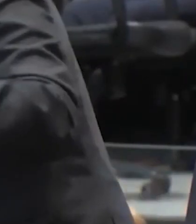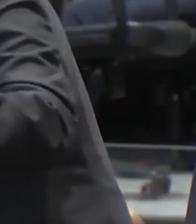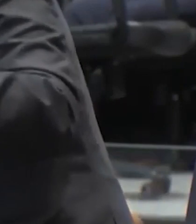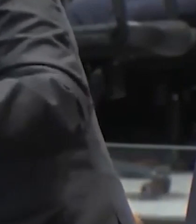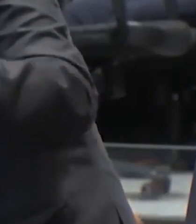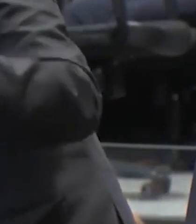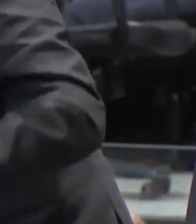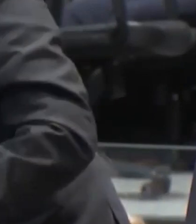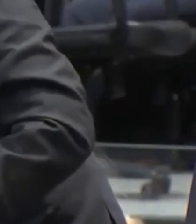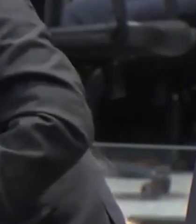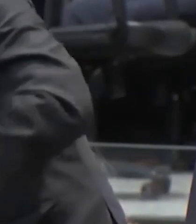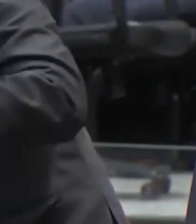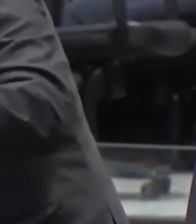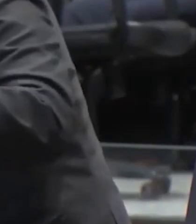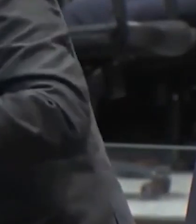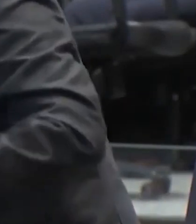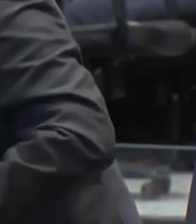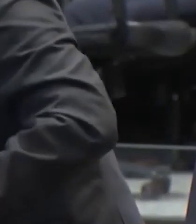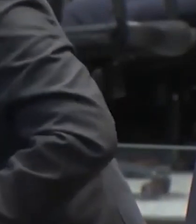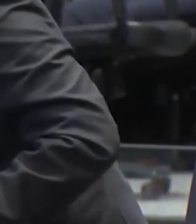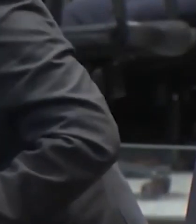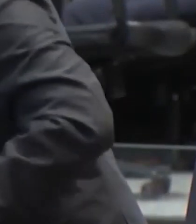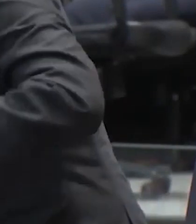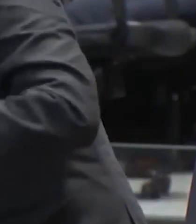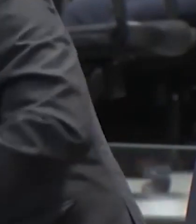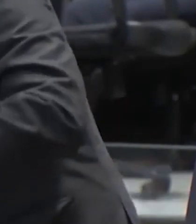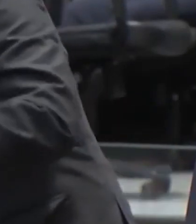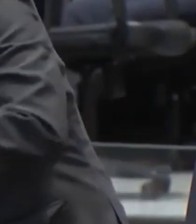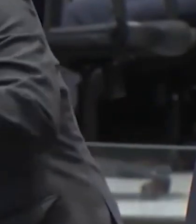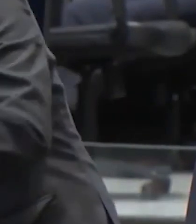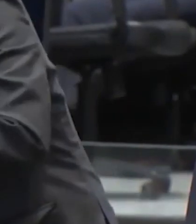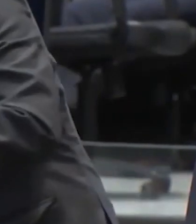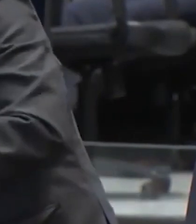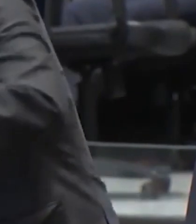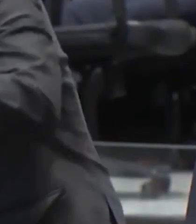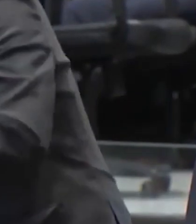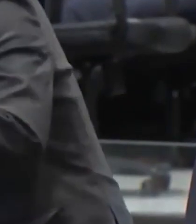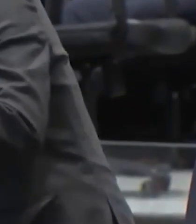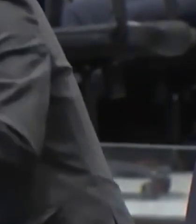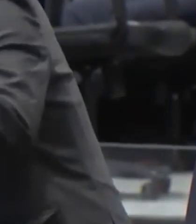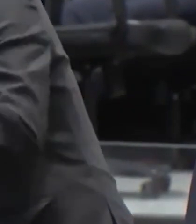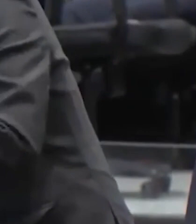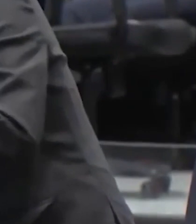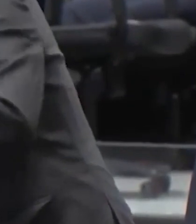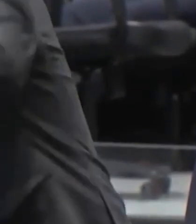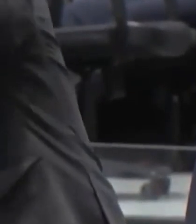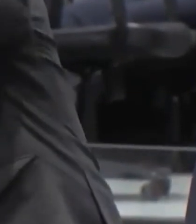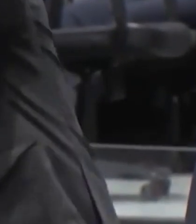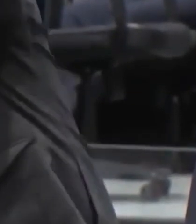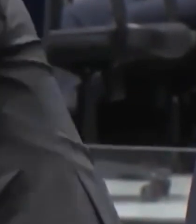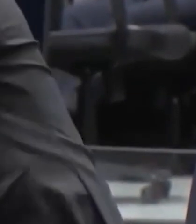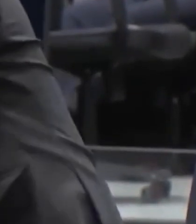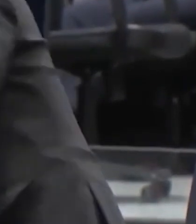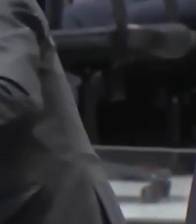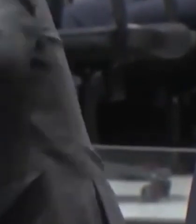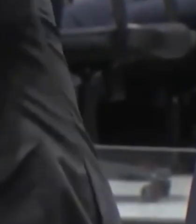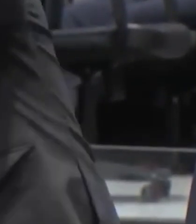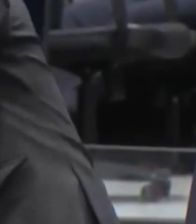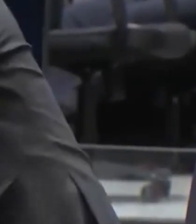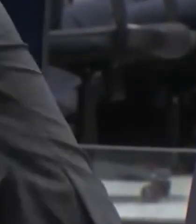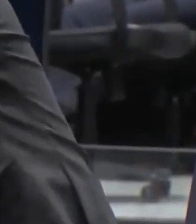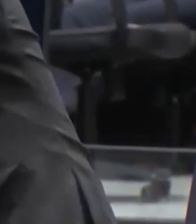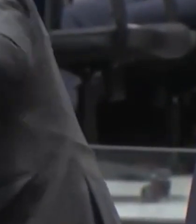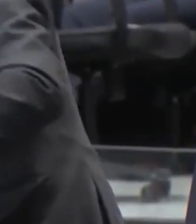¡Ay, el INE no se toca! ¡El INE no se toca! ¡6, 7 y 8! ¡Lorenzo es un bizcocho! ¡Son ridículos!